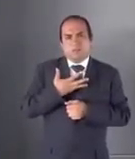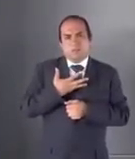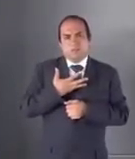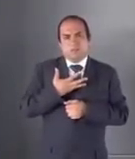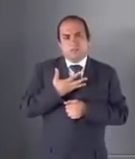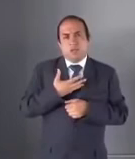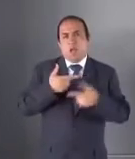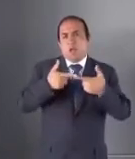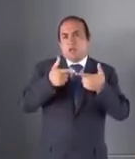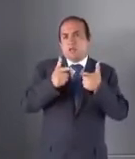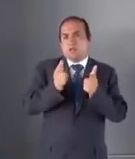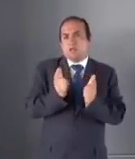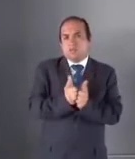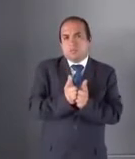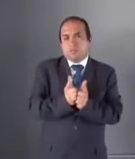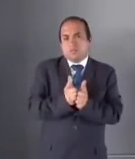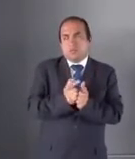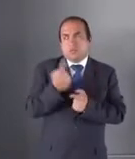hay grupos que